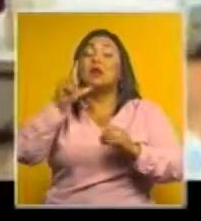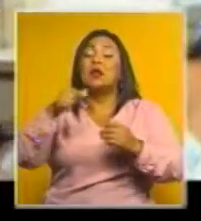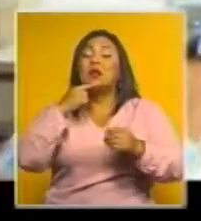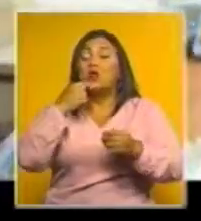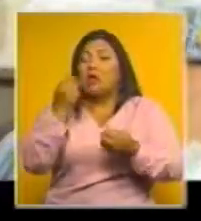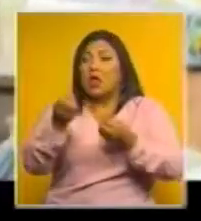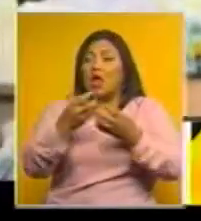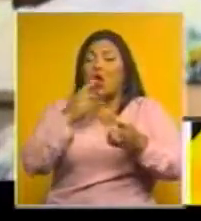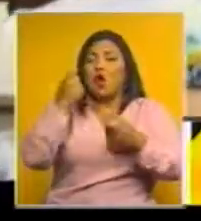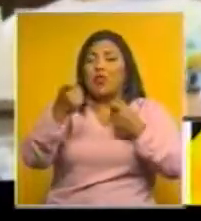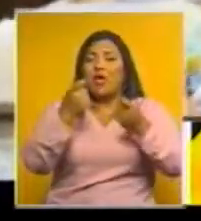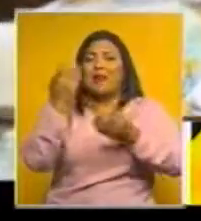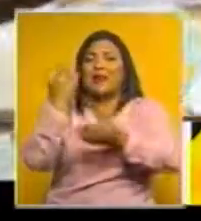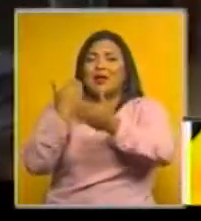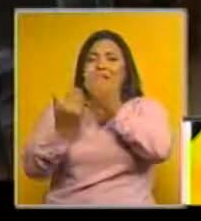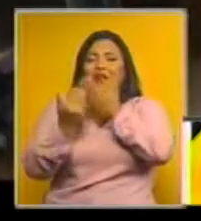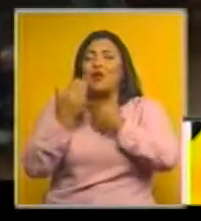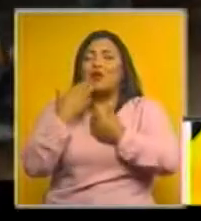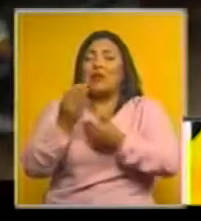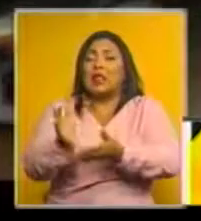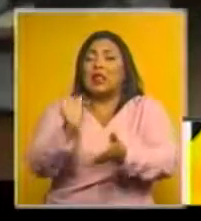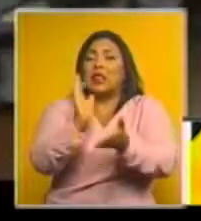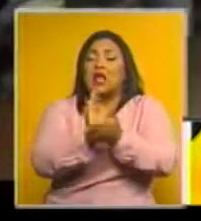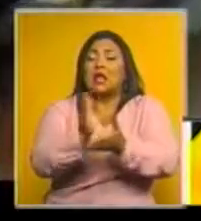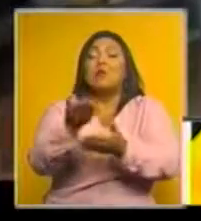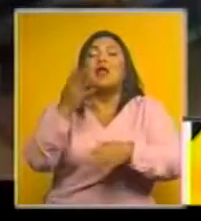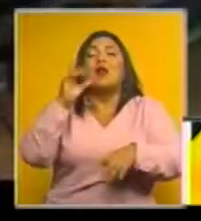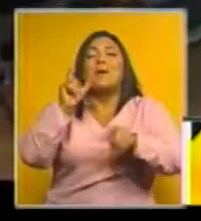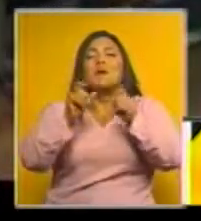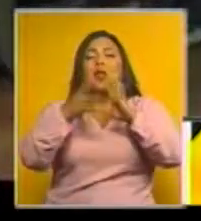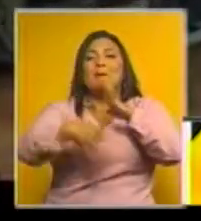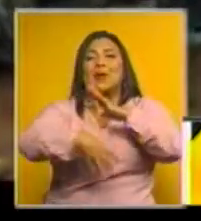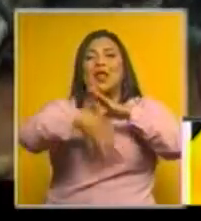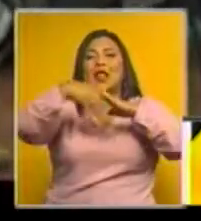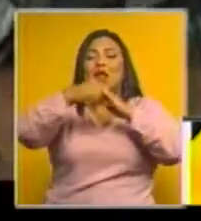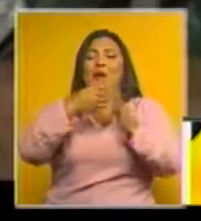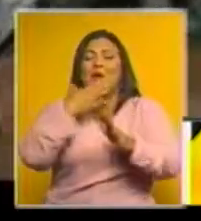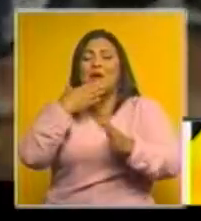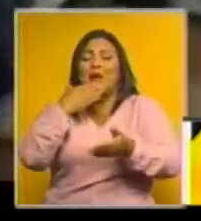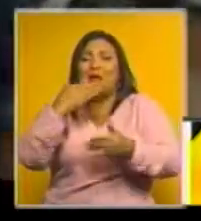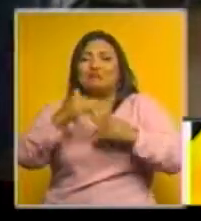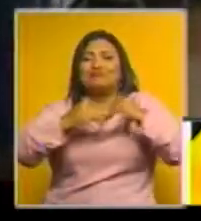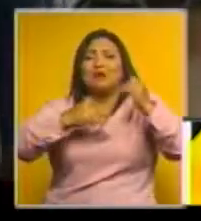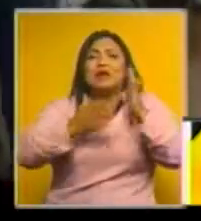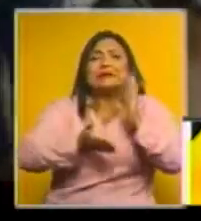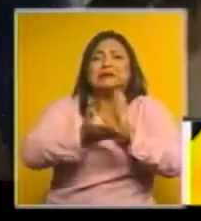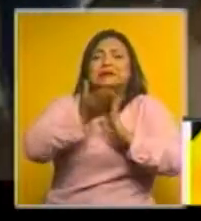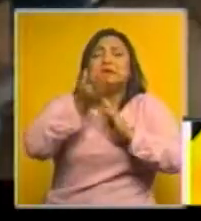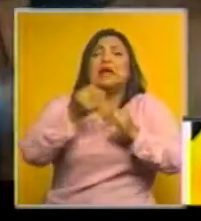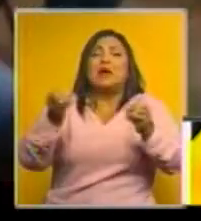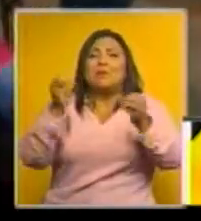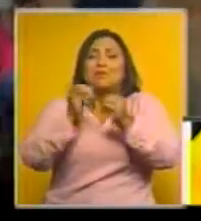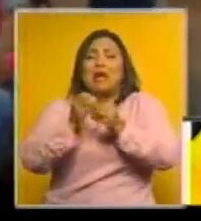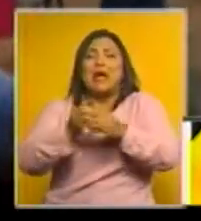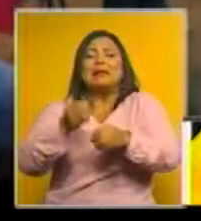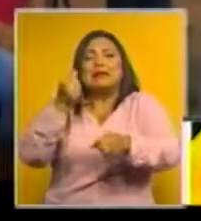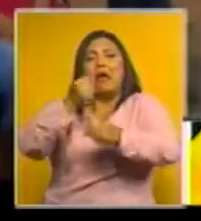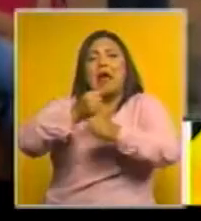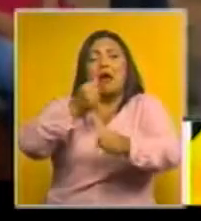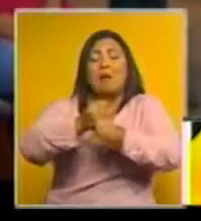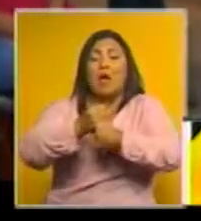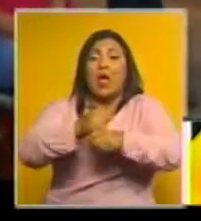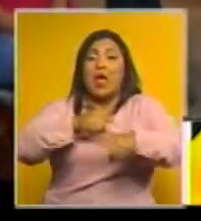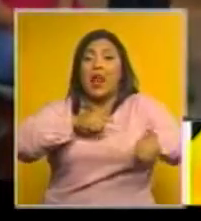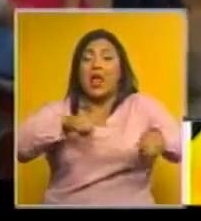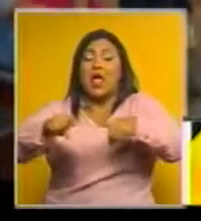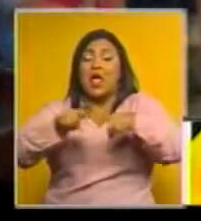Historias, que recoge testimonios de emprendedores del país que han mejorado su producción y generado plazas de empleo. El jefe de Estado conoció las